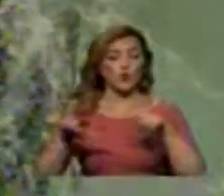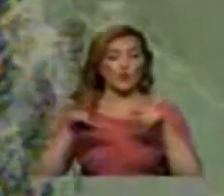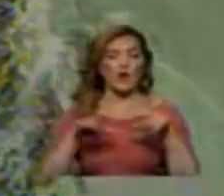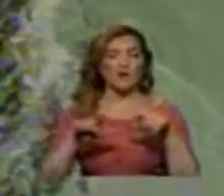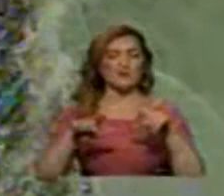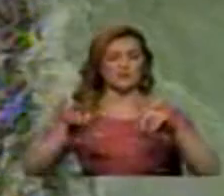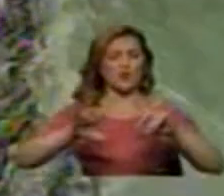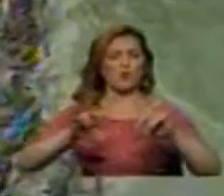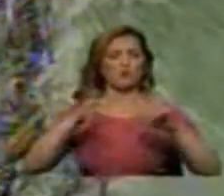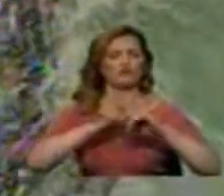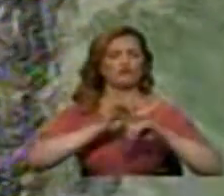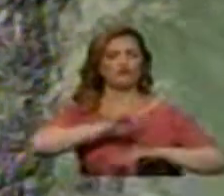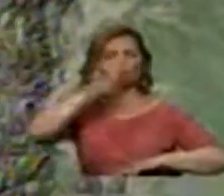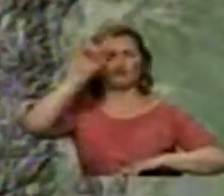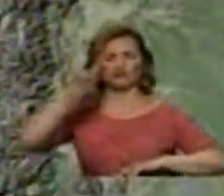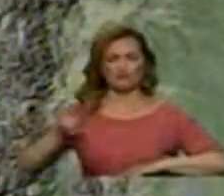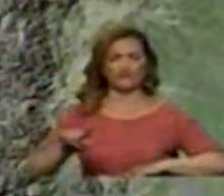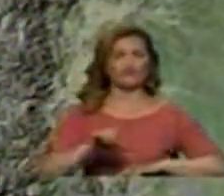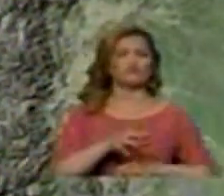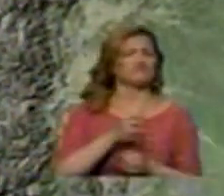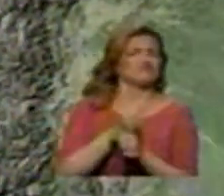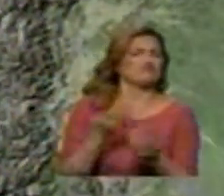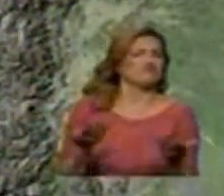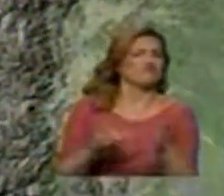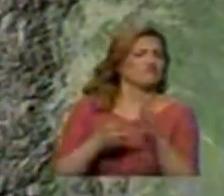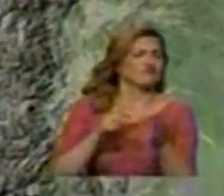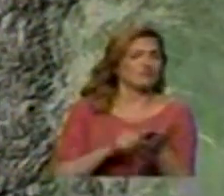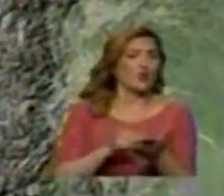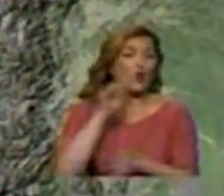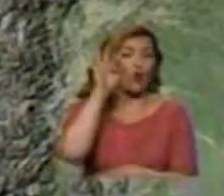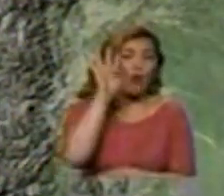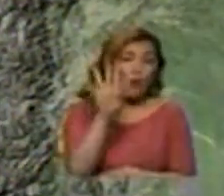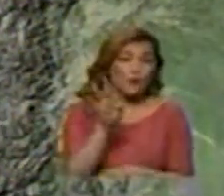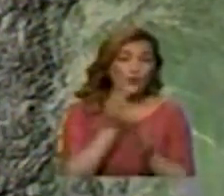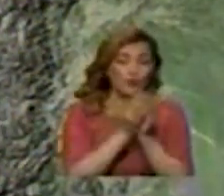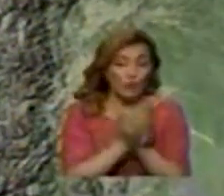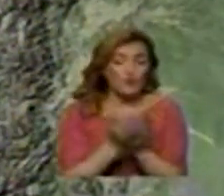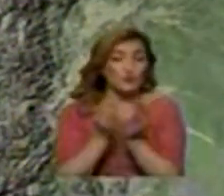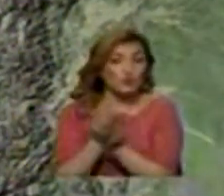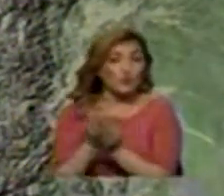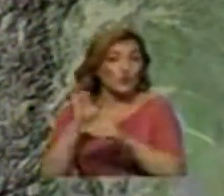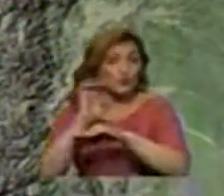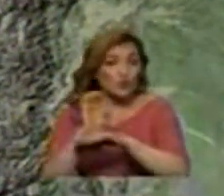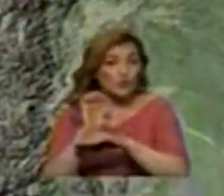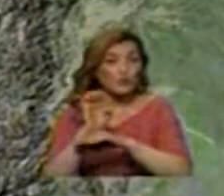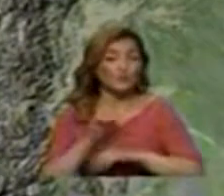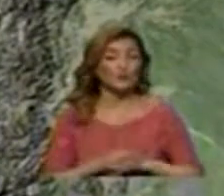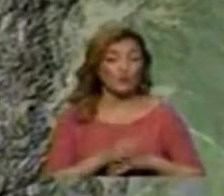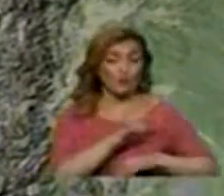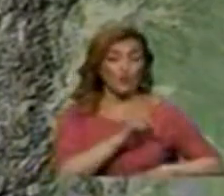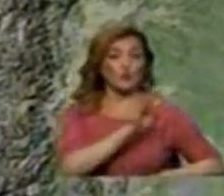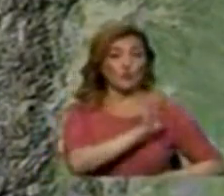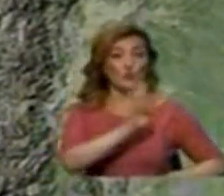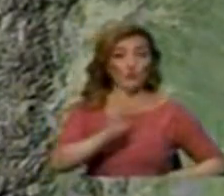permite integrar los cuatro puertos que tiene el Ecuador: Puerto Bolívar,